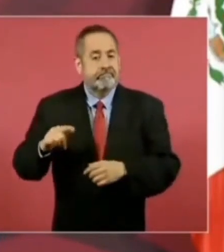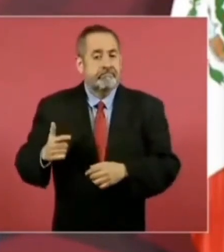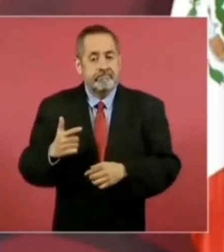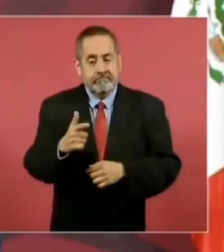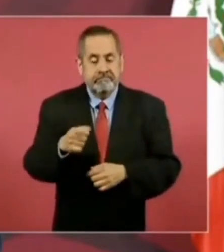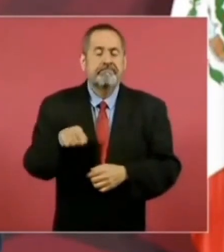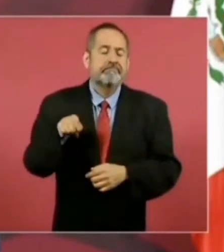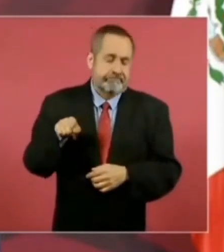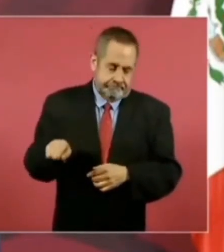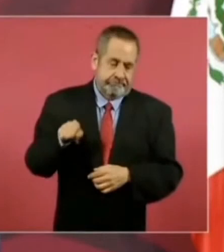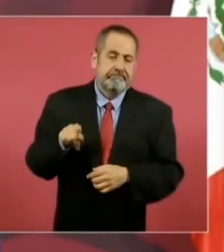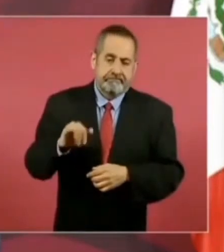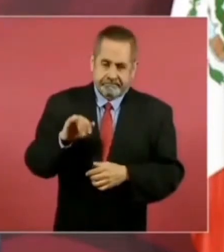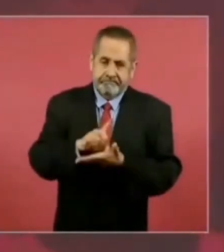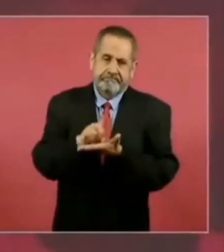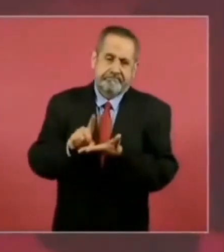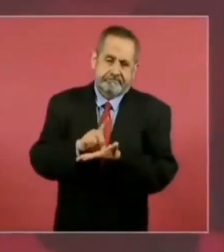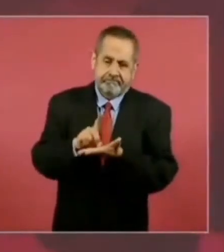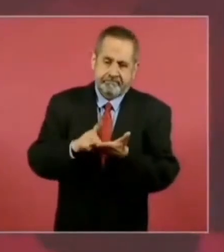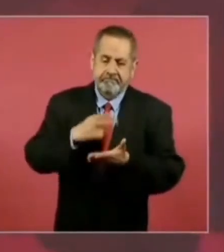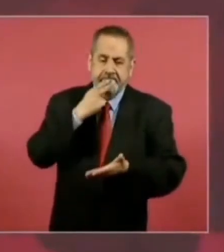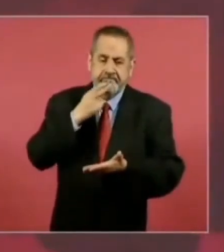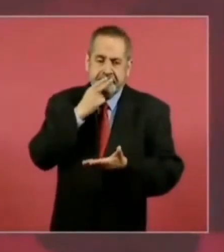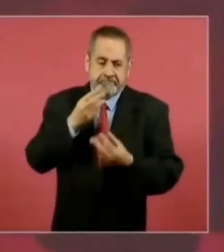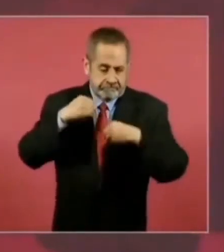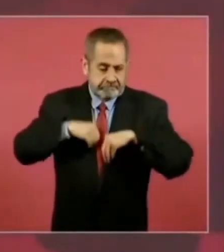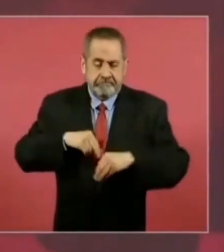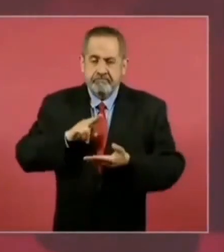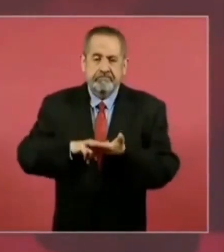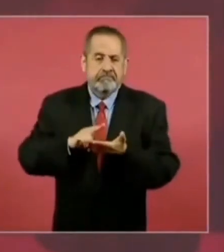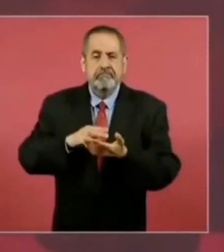creció el consumo